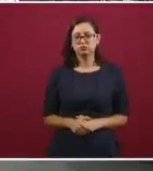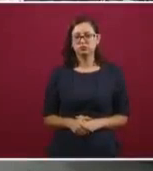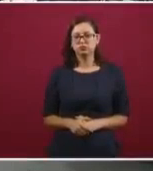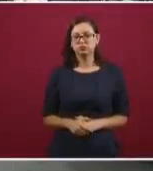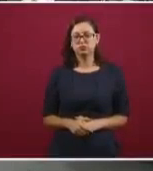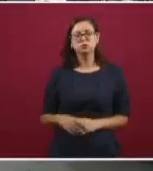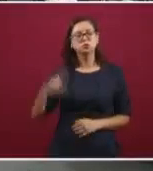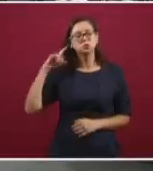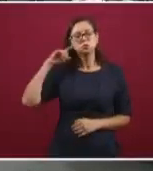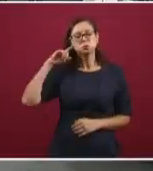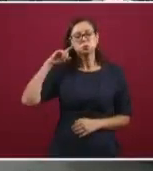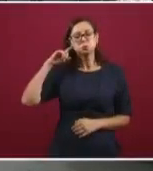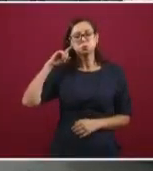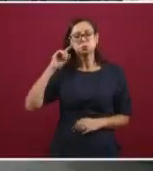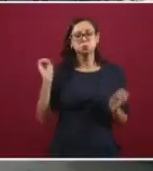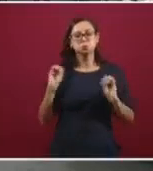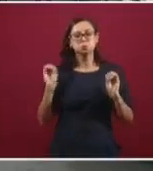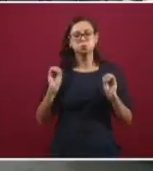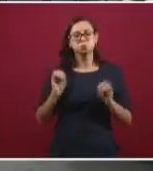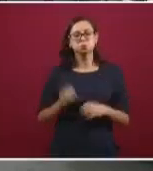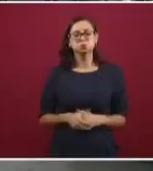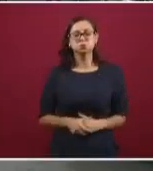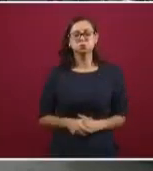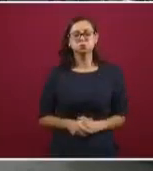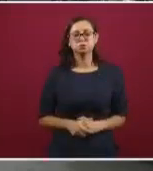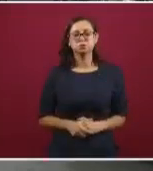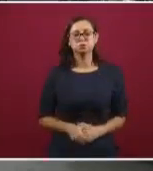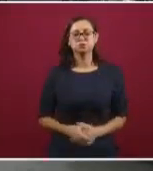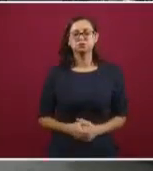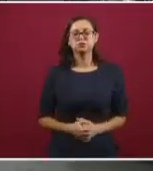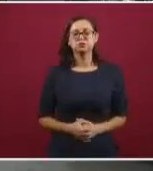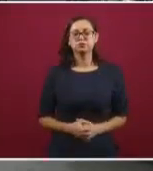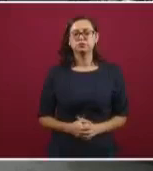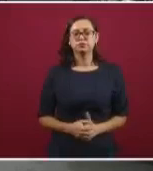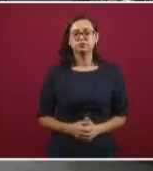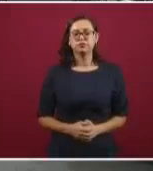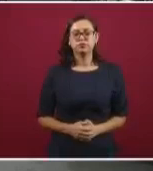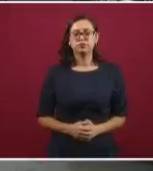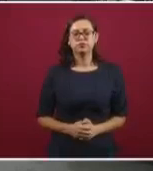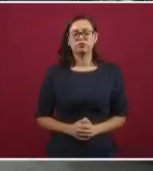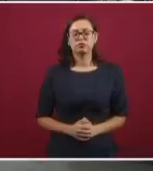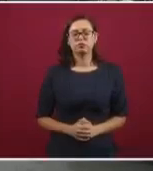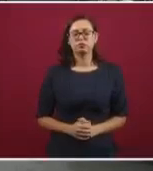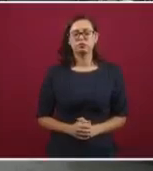Es una pregunta para el comandante Busco. A ver, comandante.